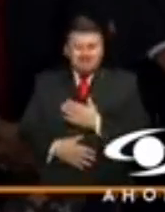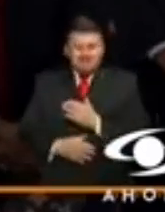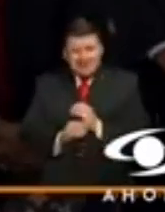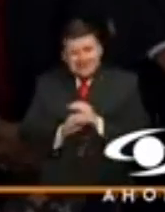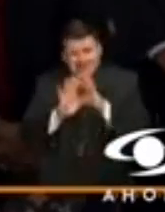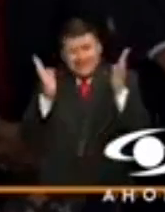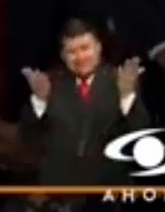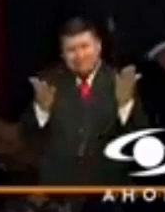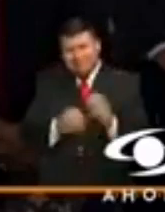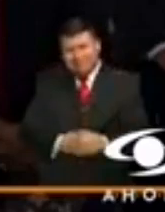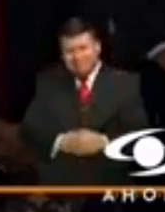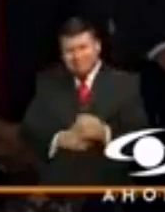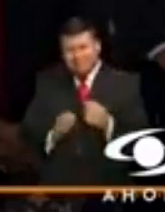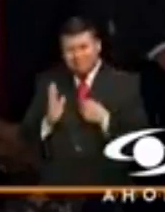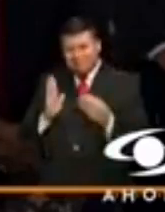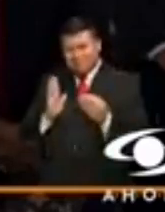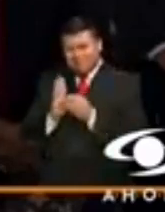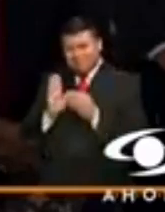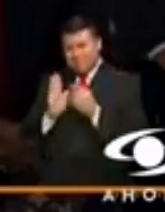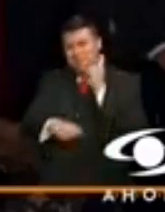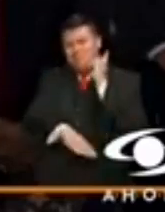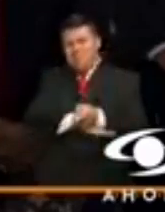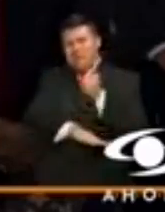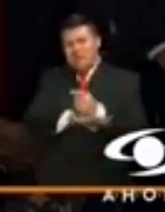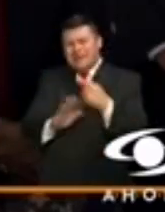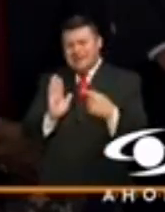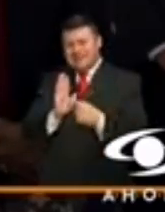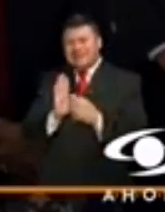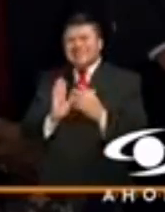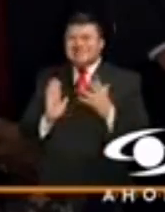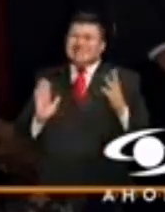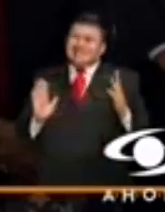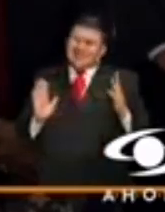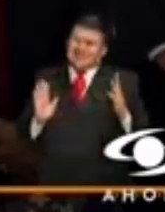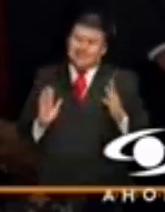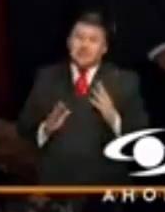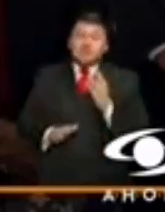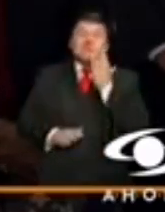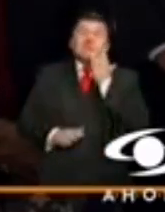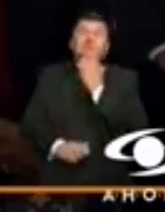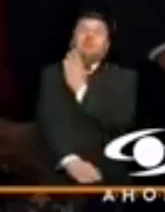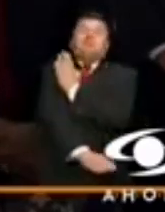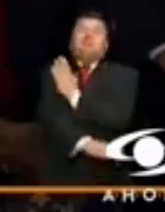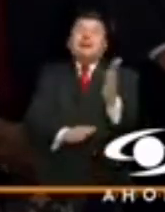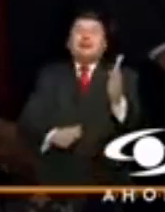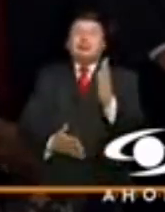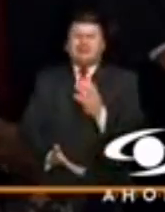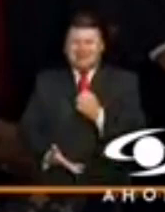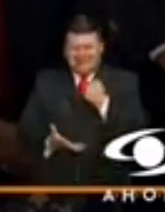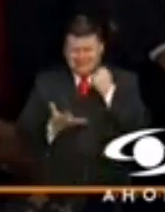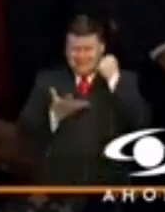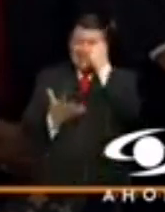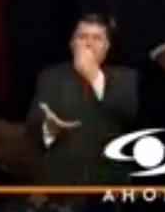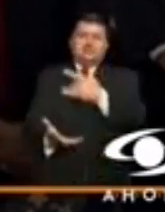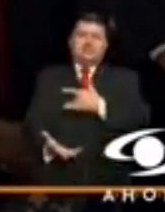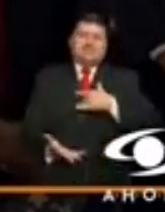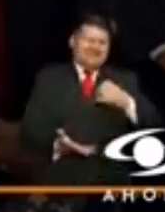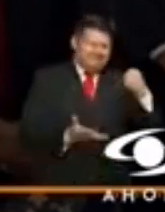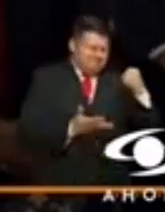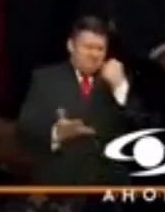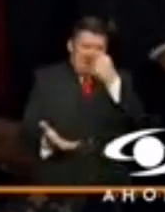supuesto, estas medidas implican que apropiemos billones de pesos para el sector de la